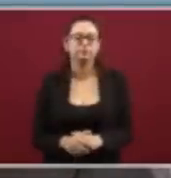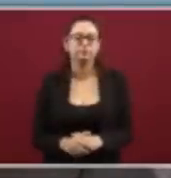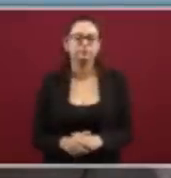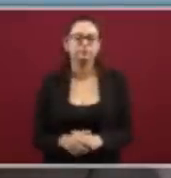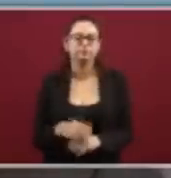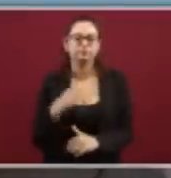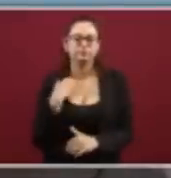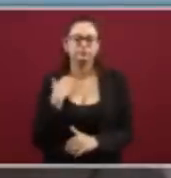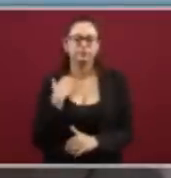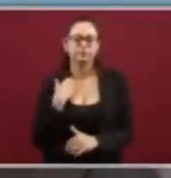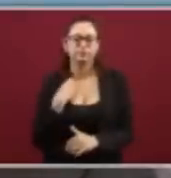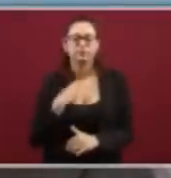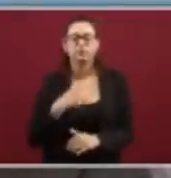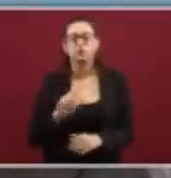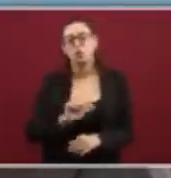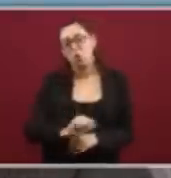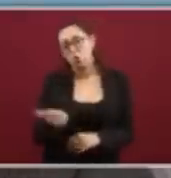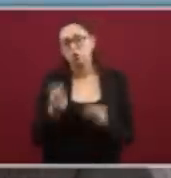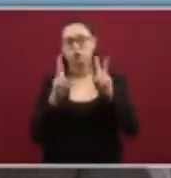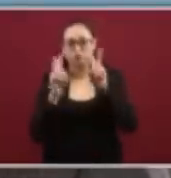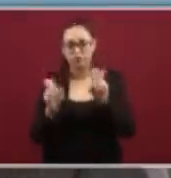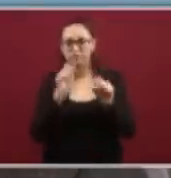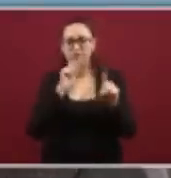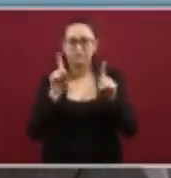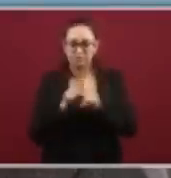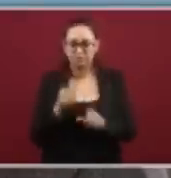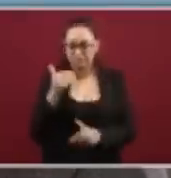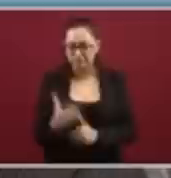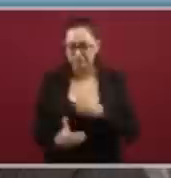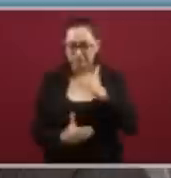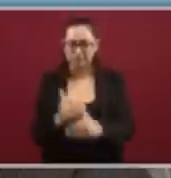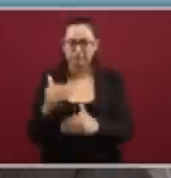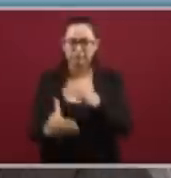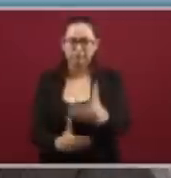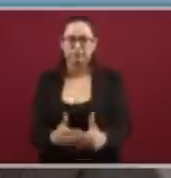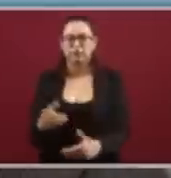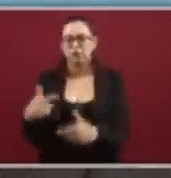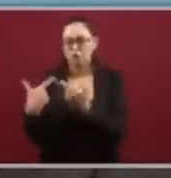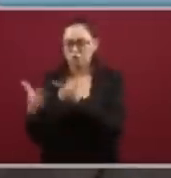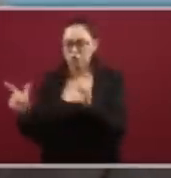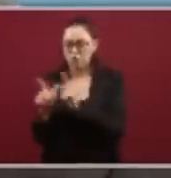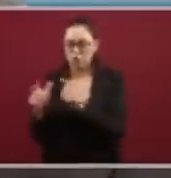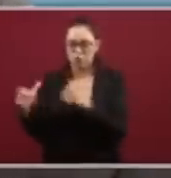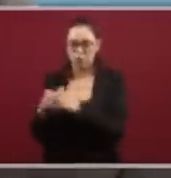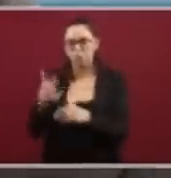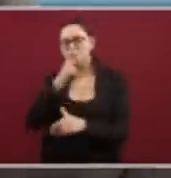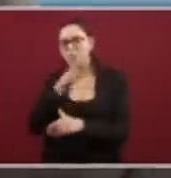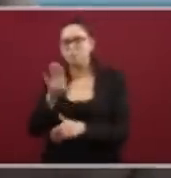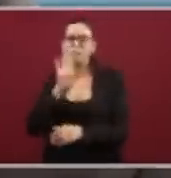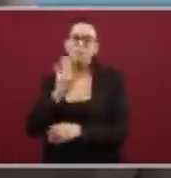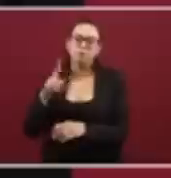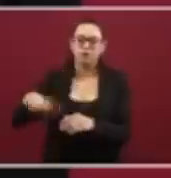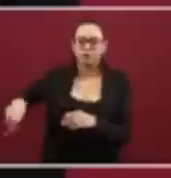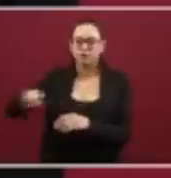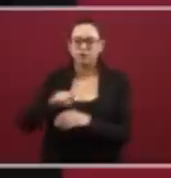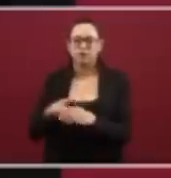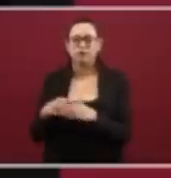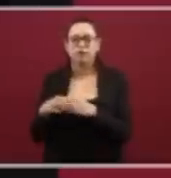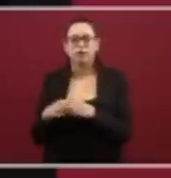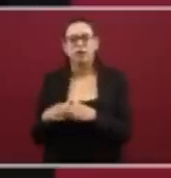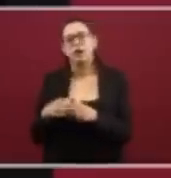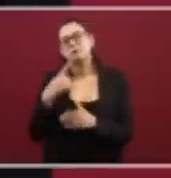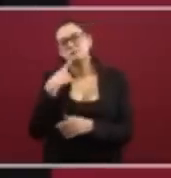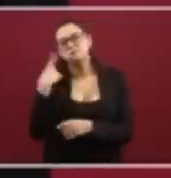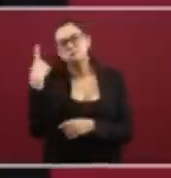procesal que se están llevando como el recurso la queja que presentó un grupo de padres y madres de familia de la guardia era bbc